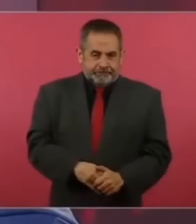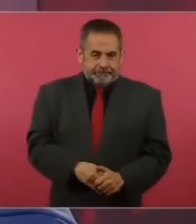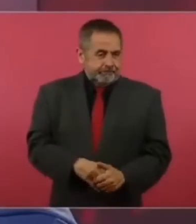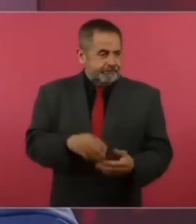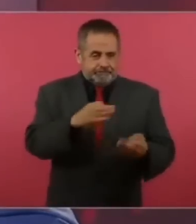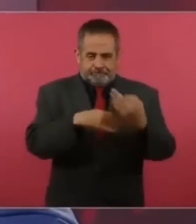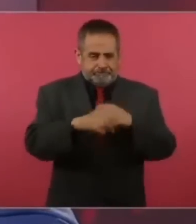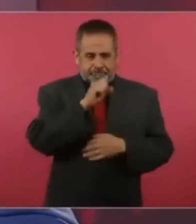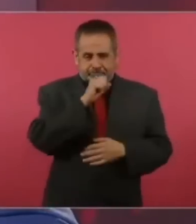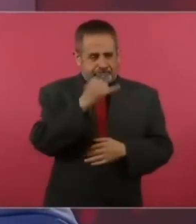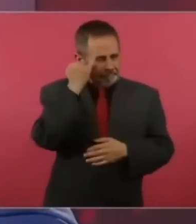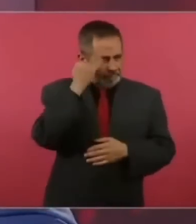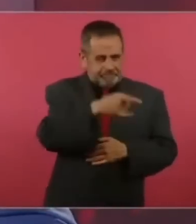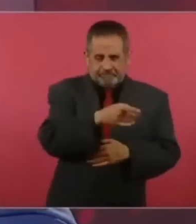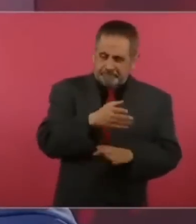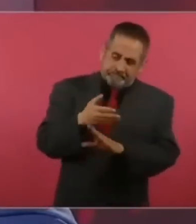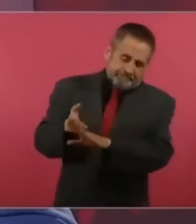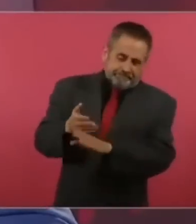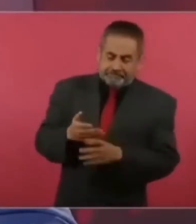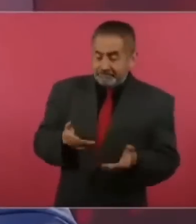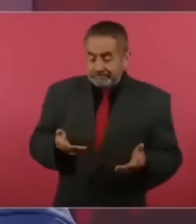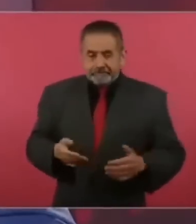En esa línea, ¿no?